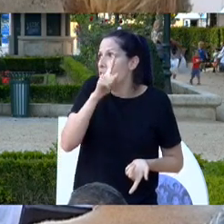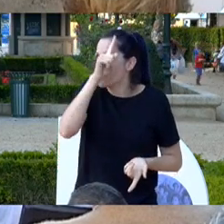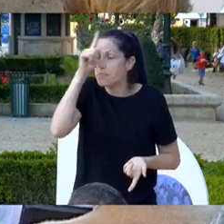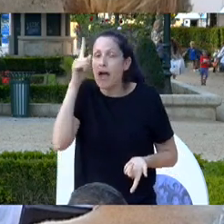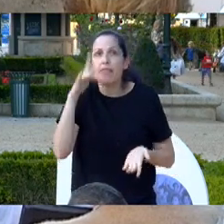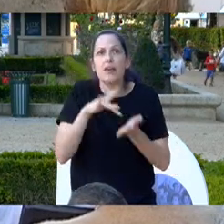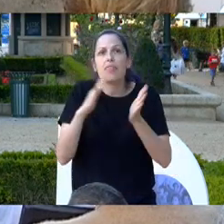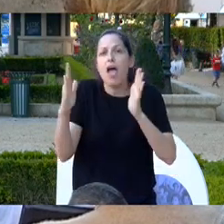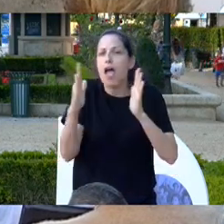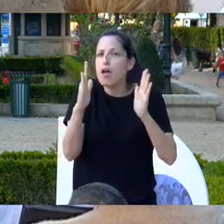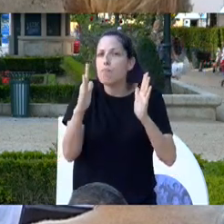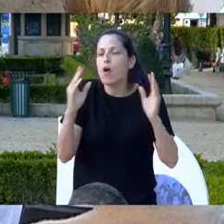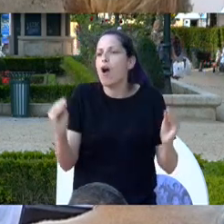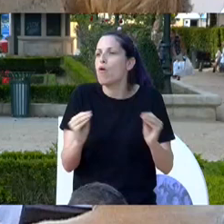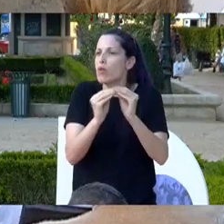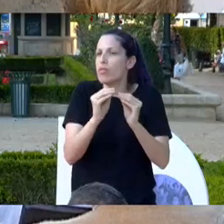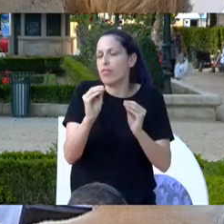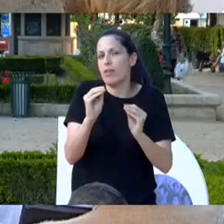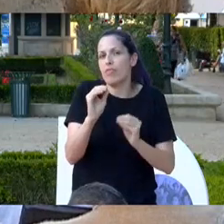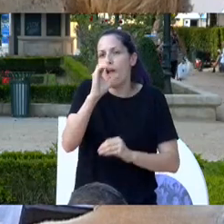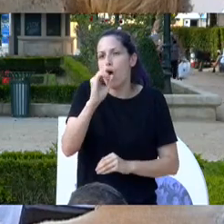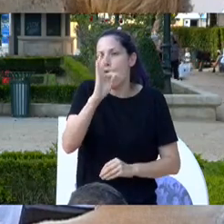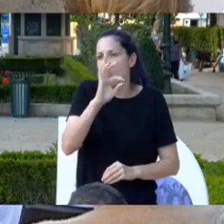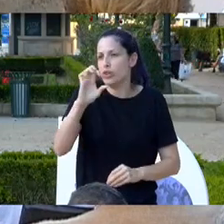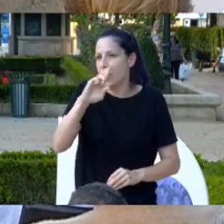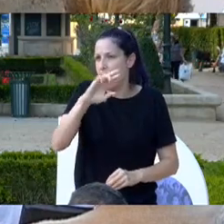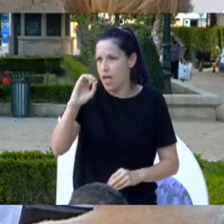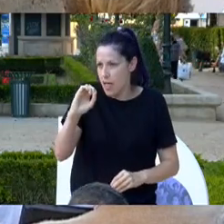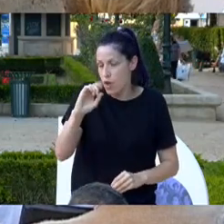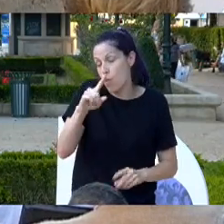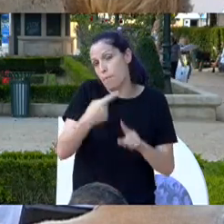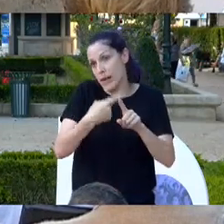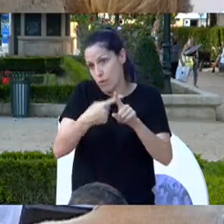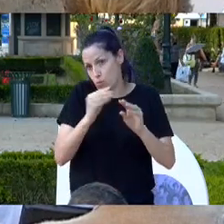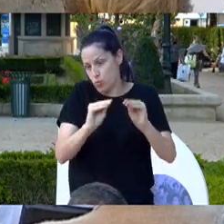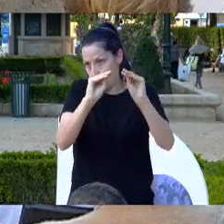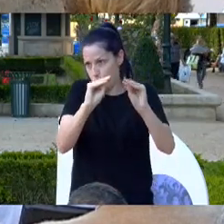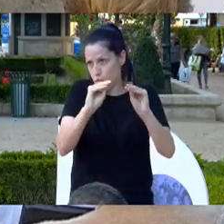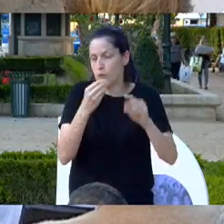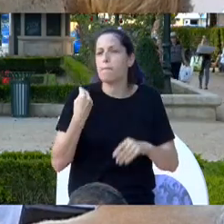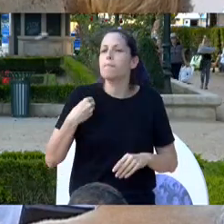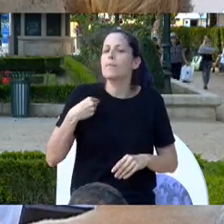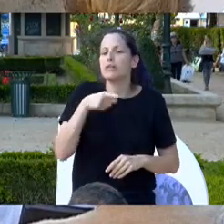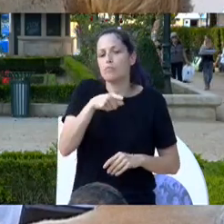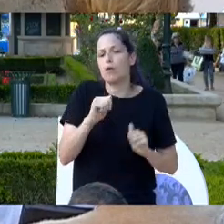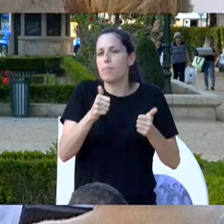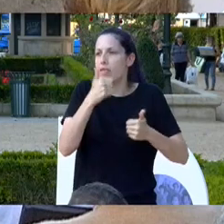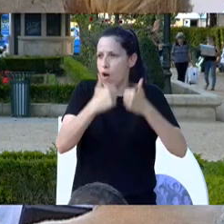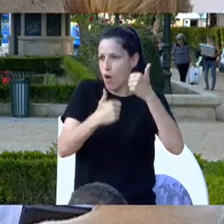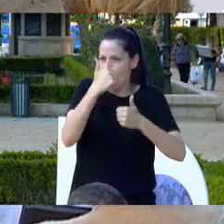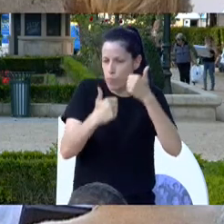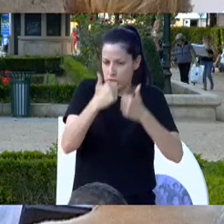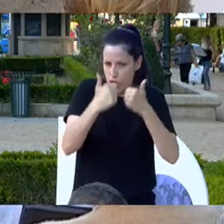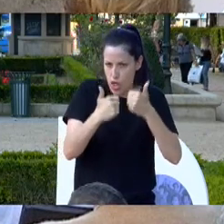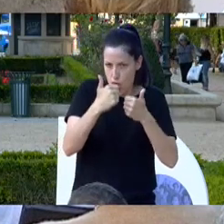coinciden con Alejandro Otero, co seu primo Alejandro, que estaba facendo as primeiras oposicións que o